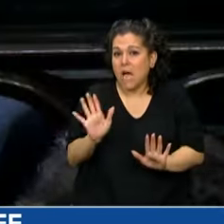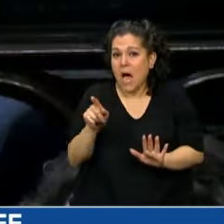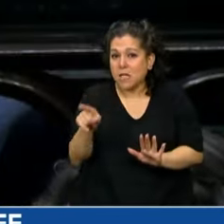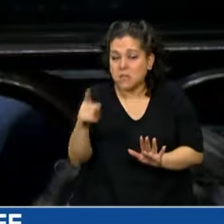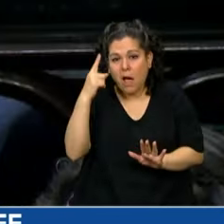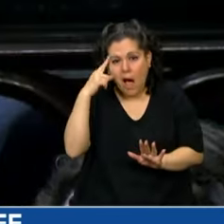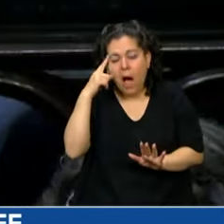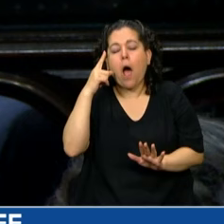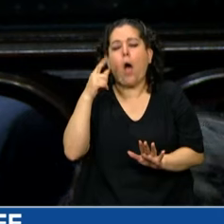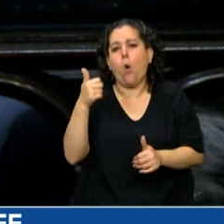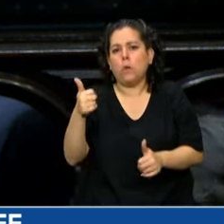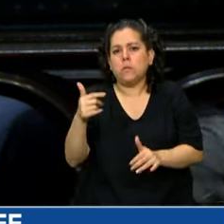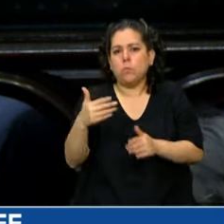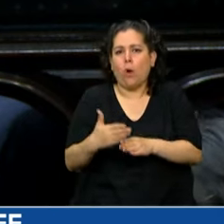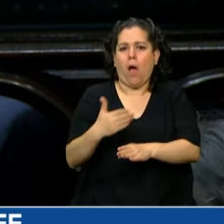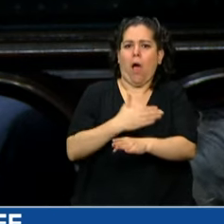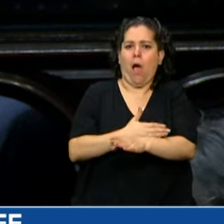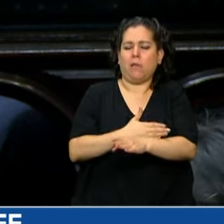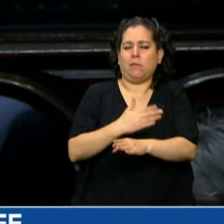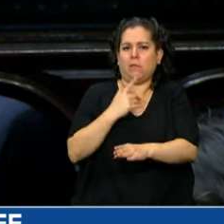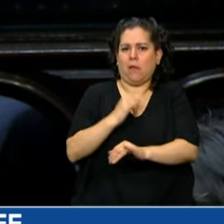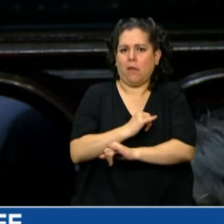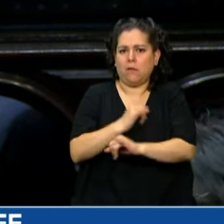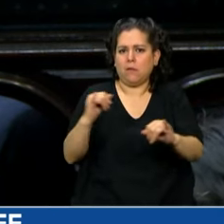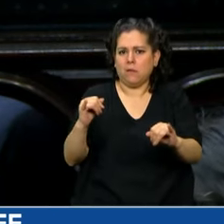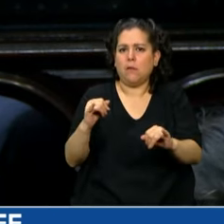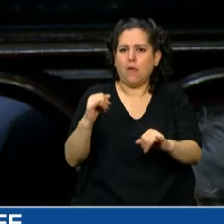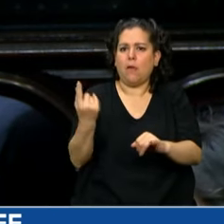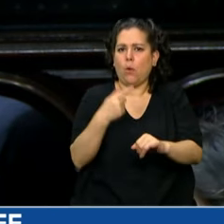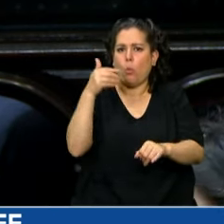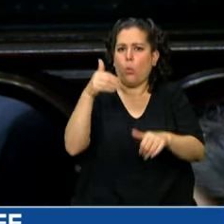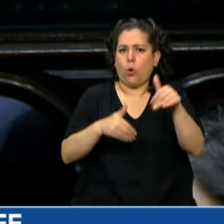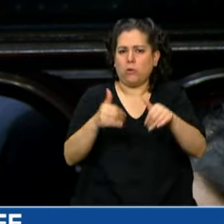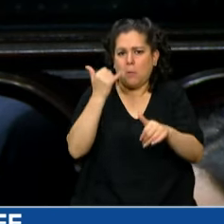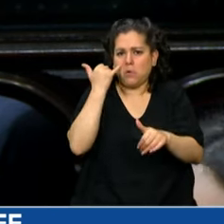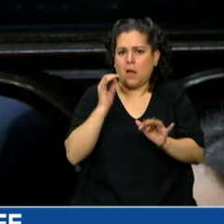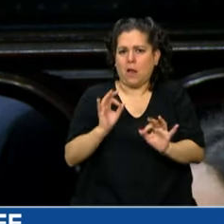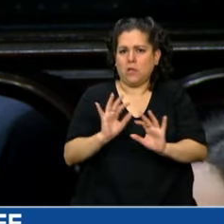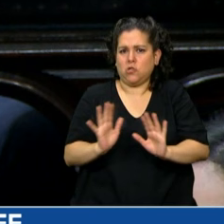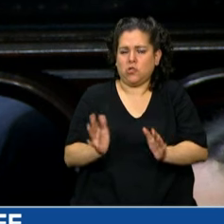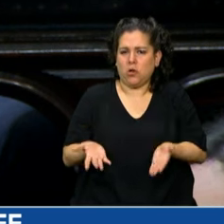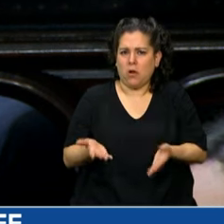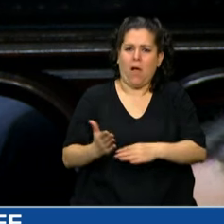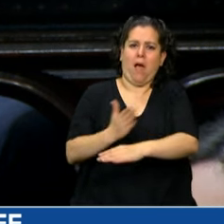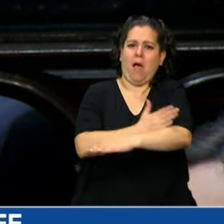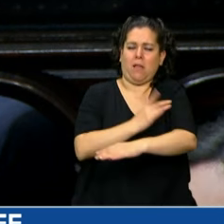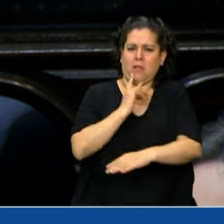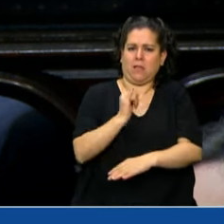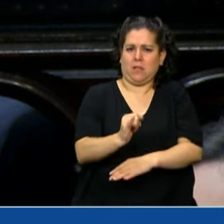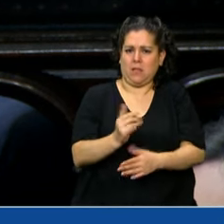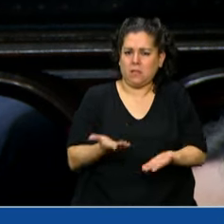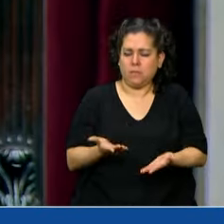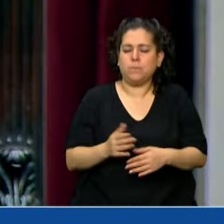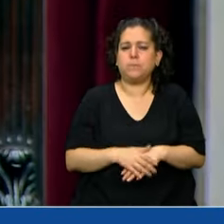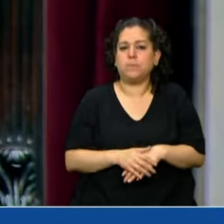al arranque del debate se votaba y listo eh presidente a ver